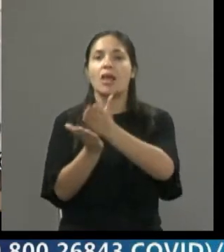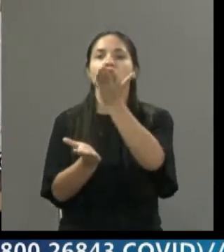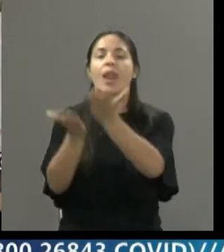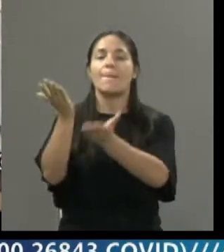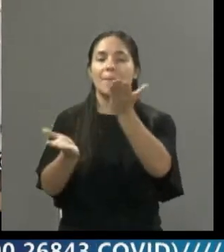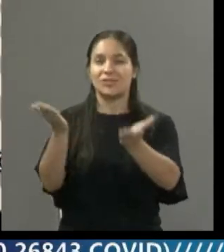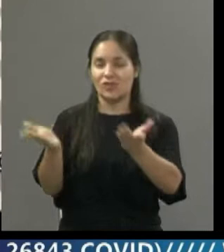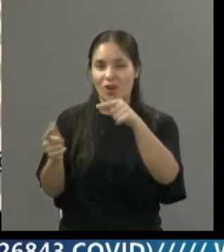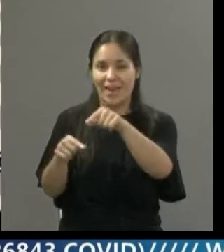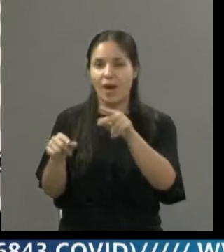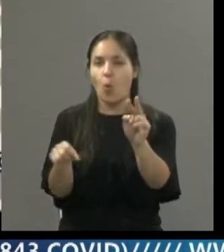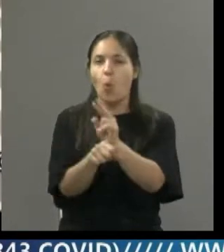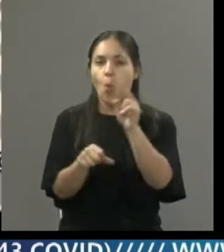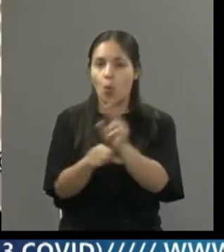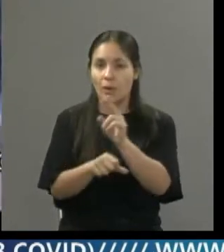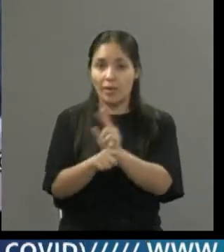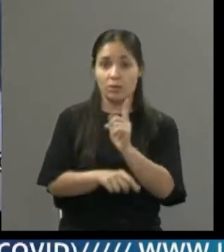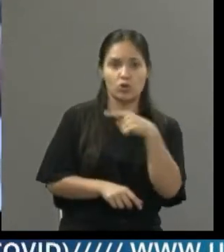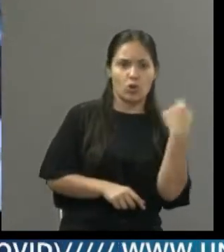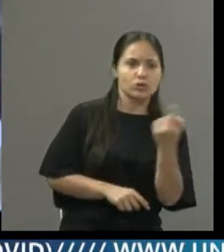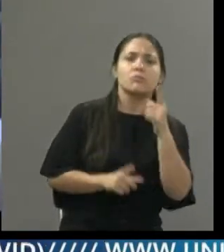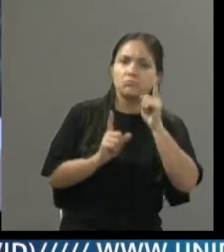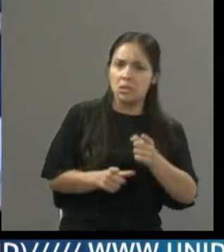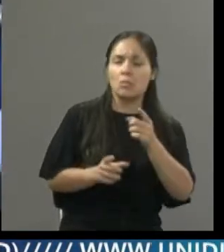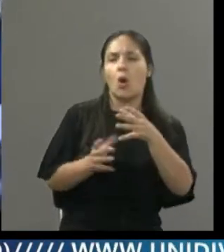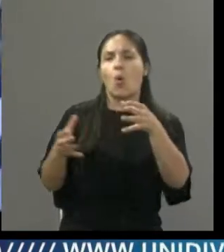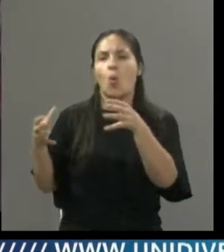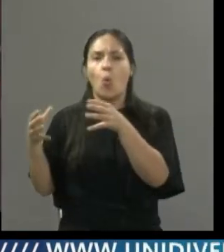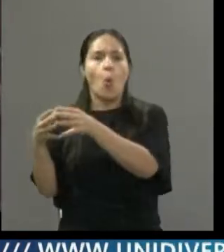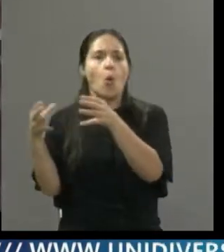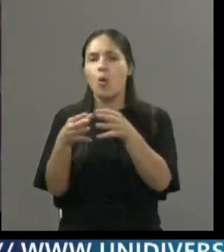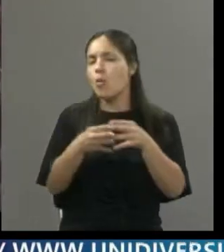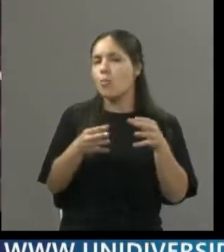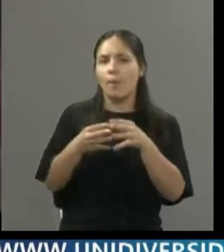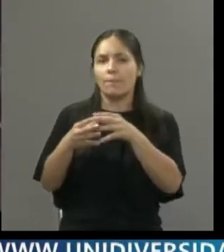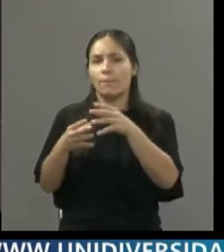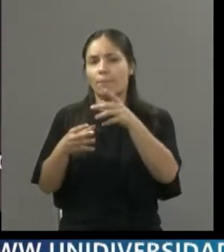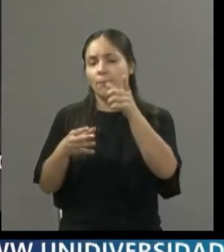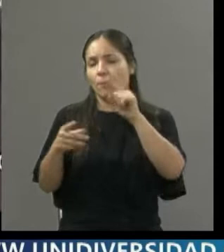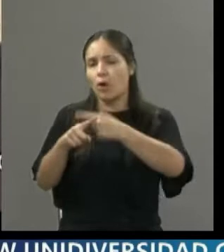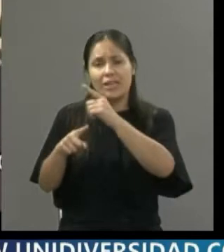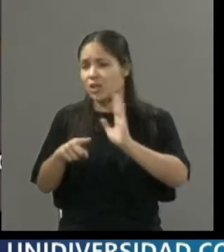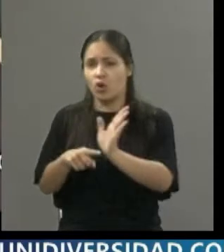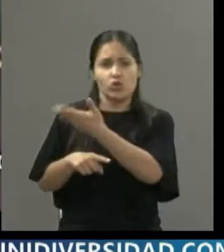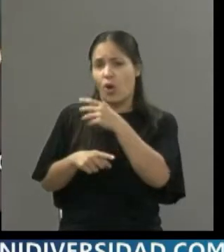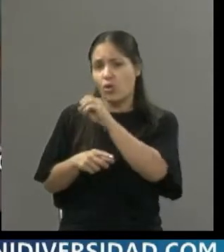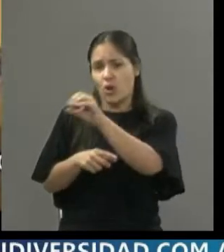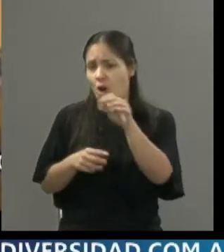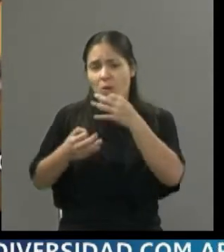¿no? Y hemos sido muy críticos y muy críticas con todos los colores políticos y demandamos por igual,